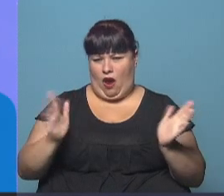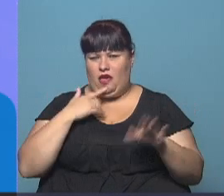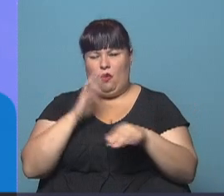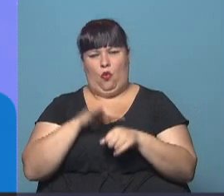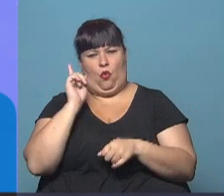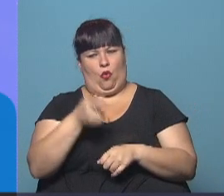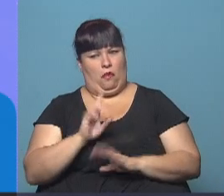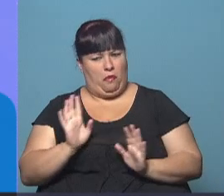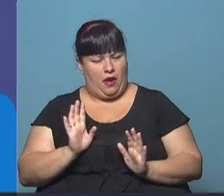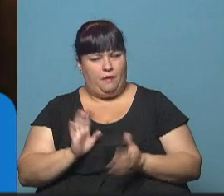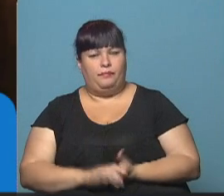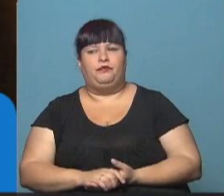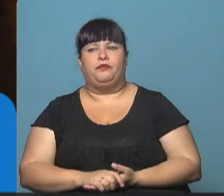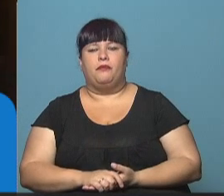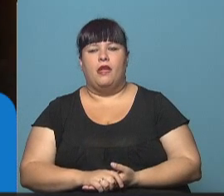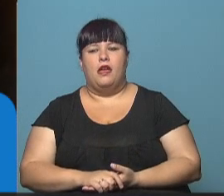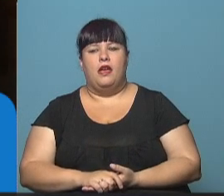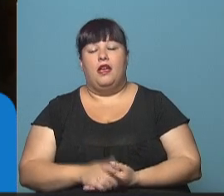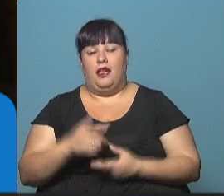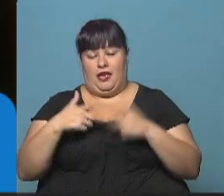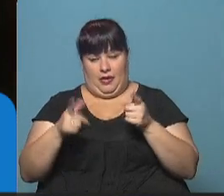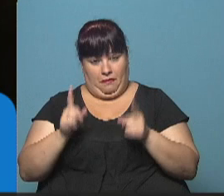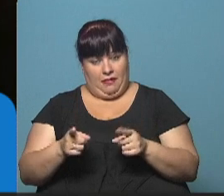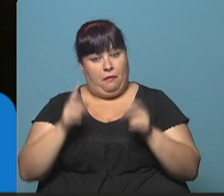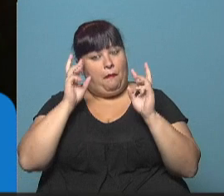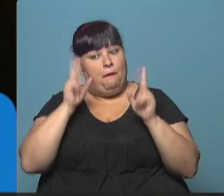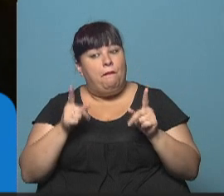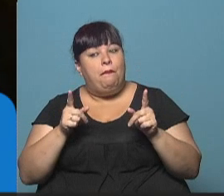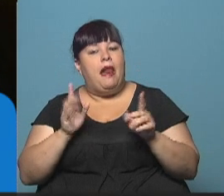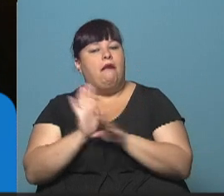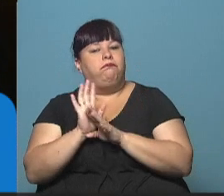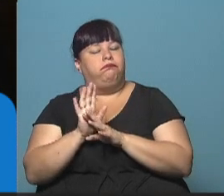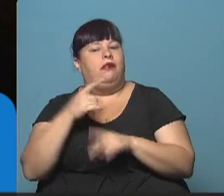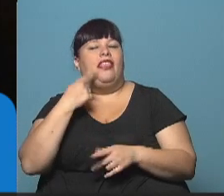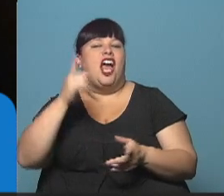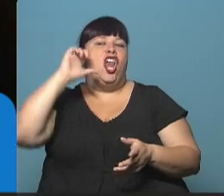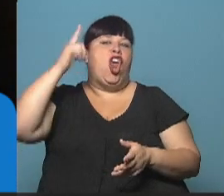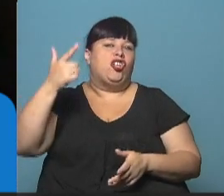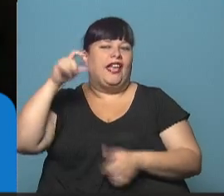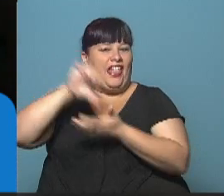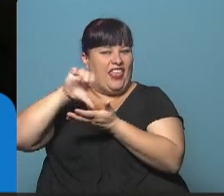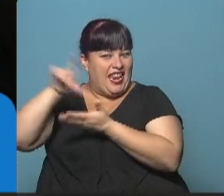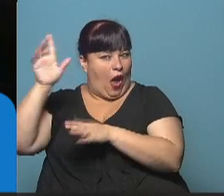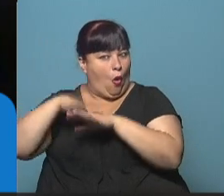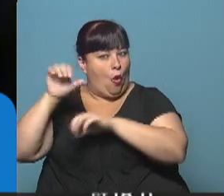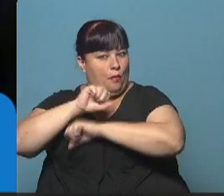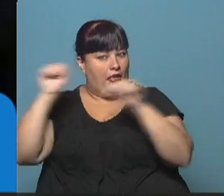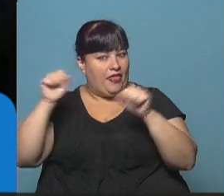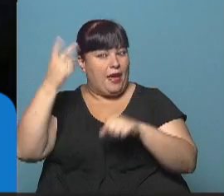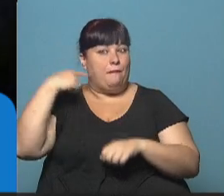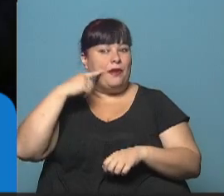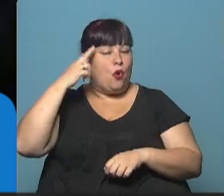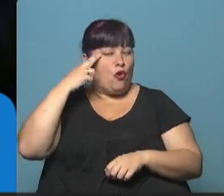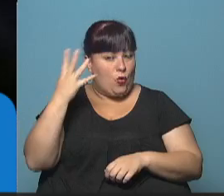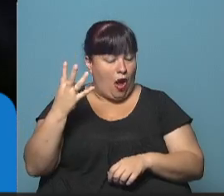estaba acusado. Como decíamos, el plan de alguna manera era armar la inocencia de los iraníes acusados por el atentado del